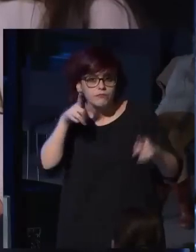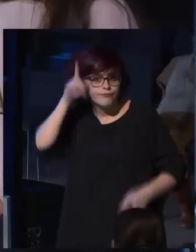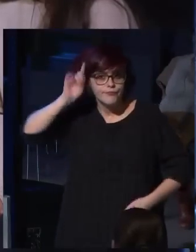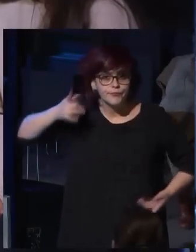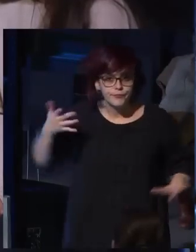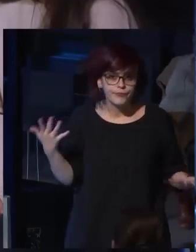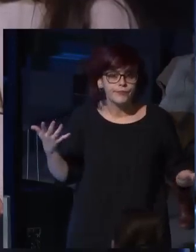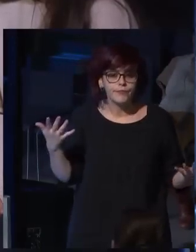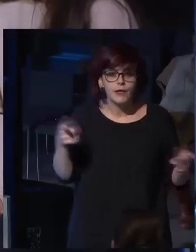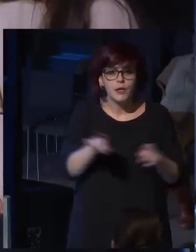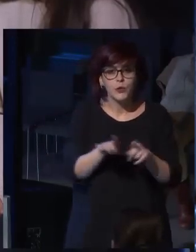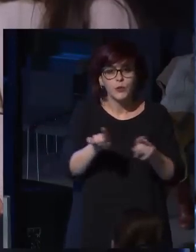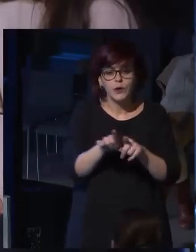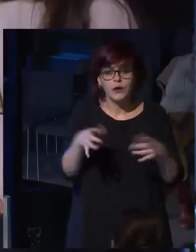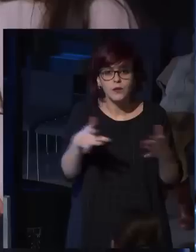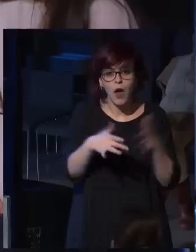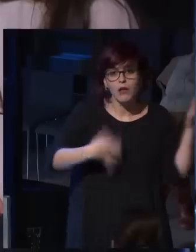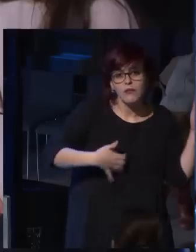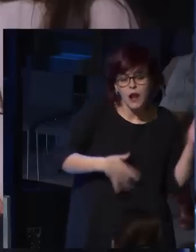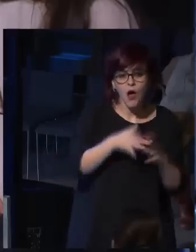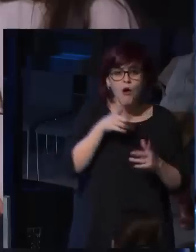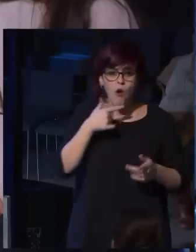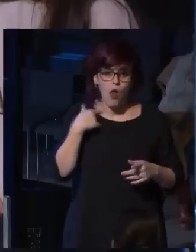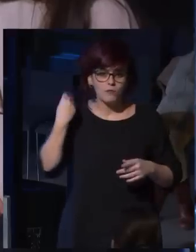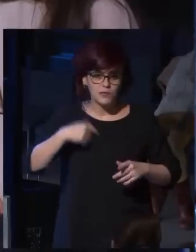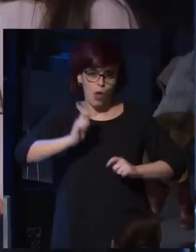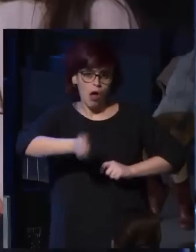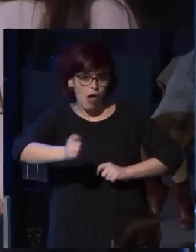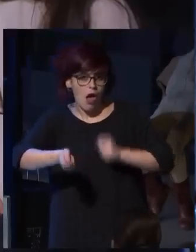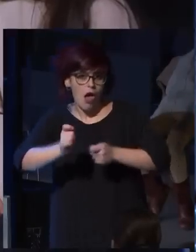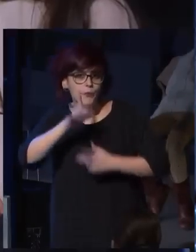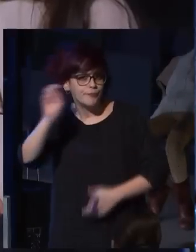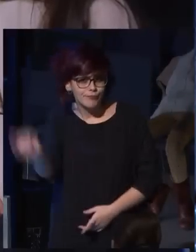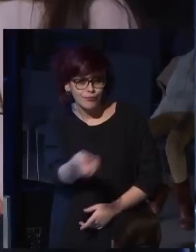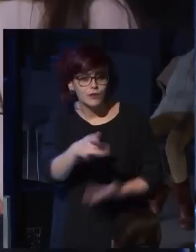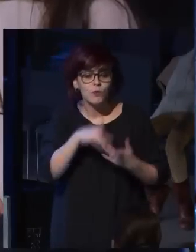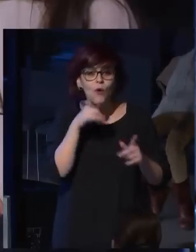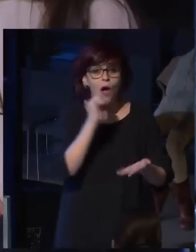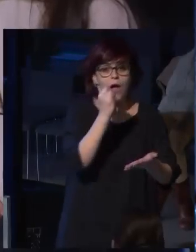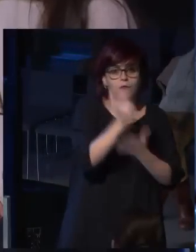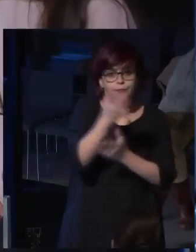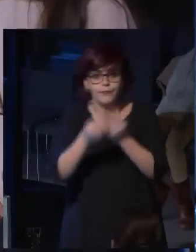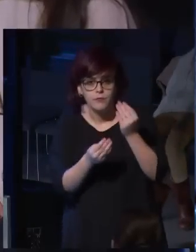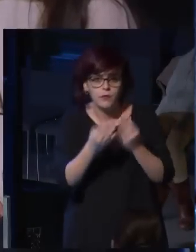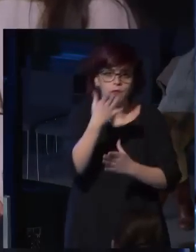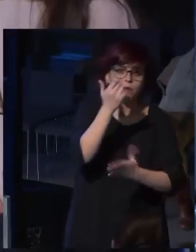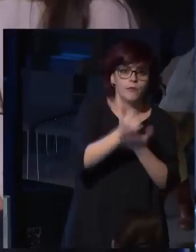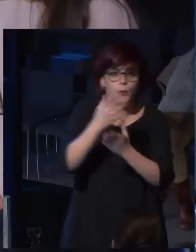sé, la guitarra o la caja o lo que sea. Entonces el momento de ensayo y error era muy